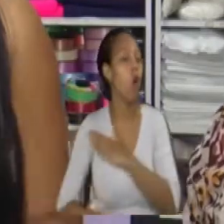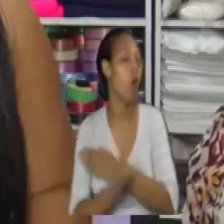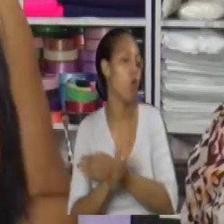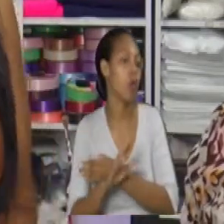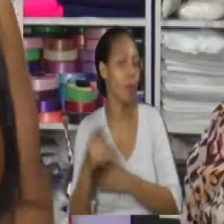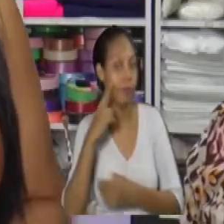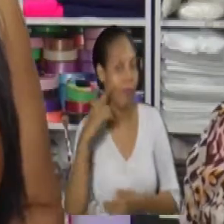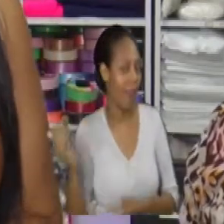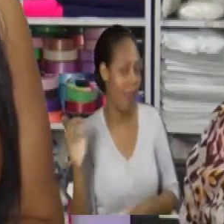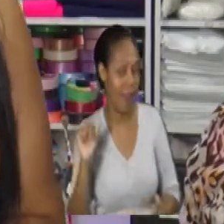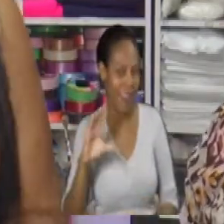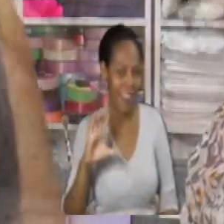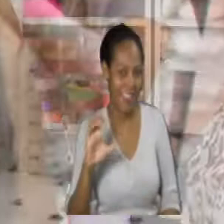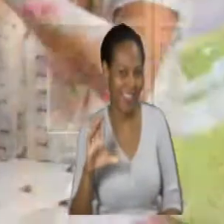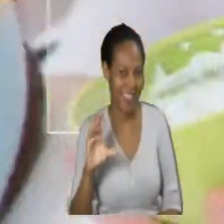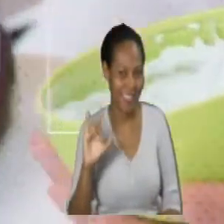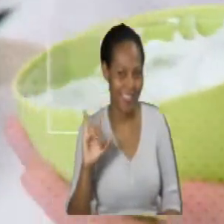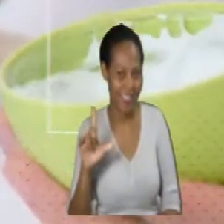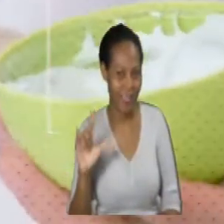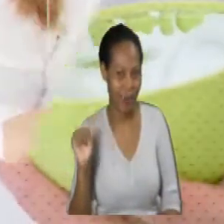doña Cecilia Céspedes.